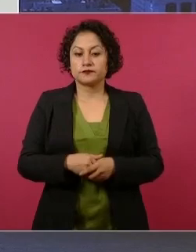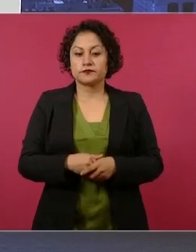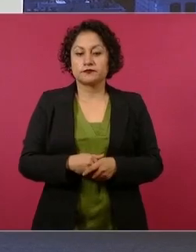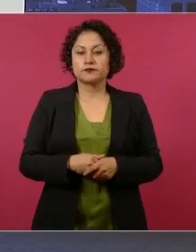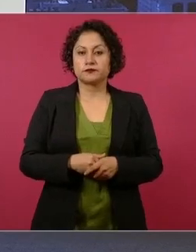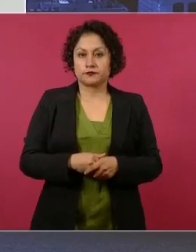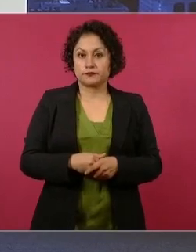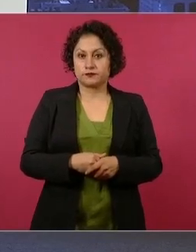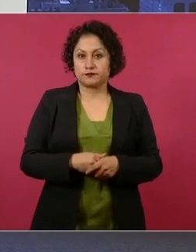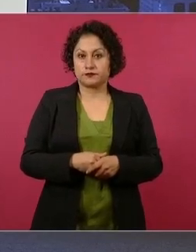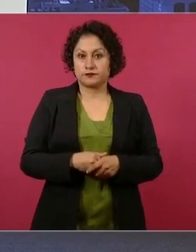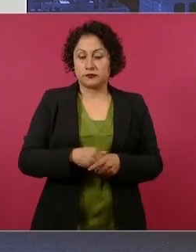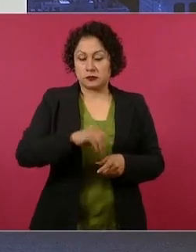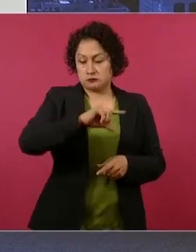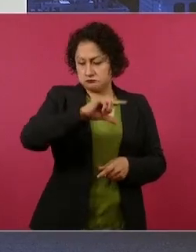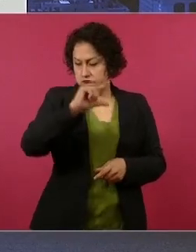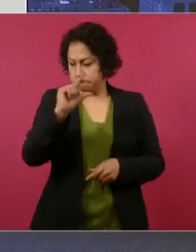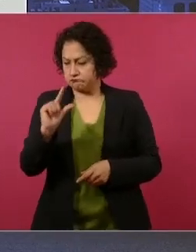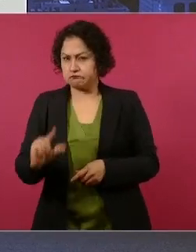10 veces menos.